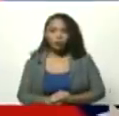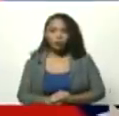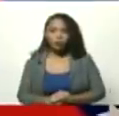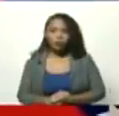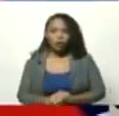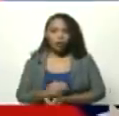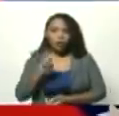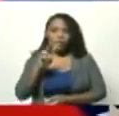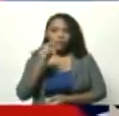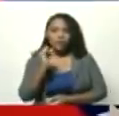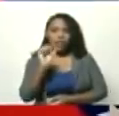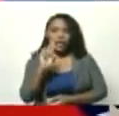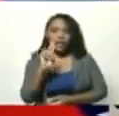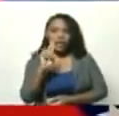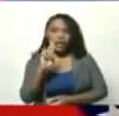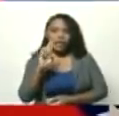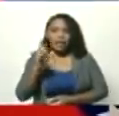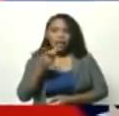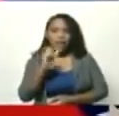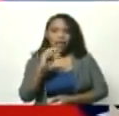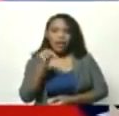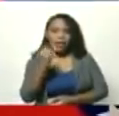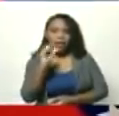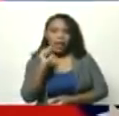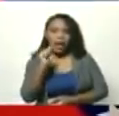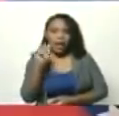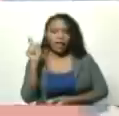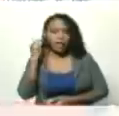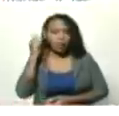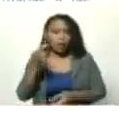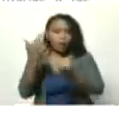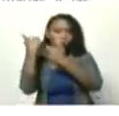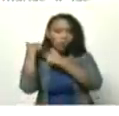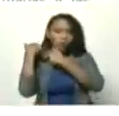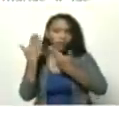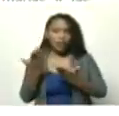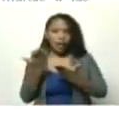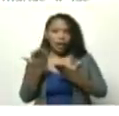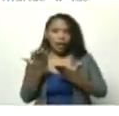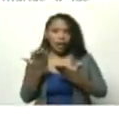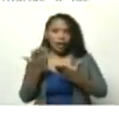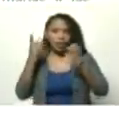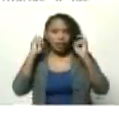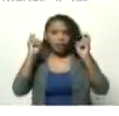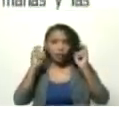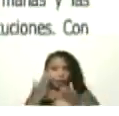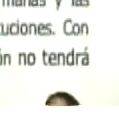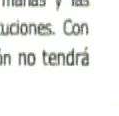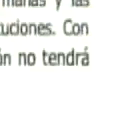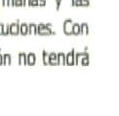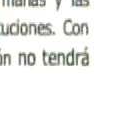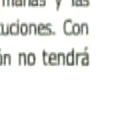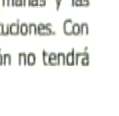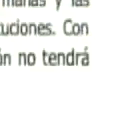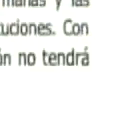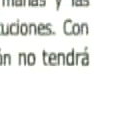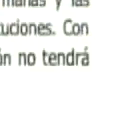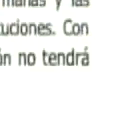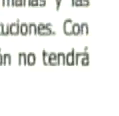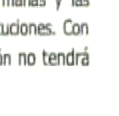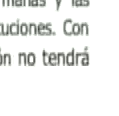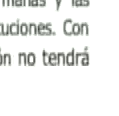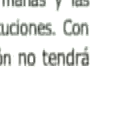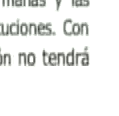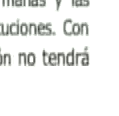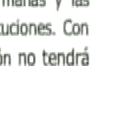Virginia María Azócar Guilarte, encargada de la estación de servicio, Luis Javier